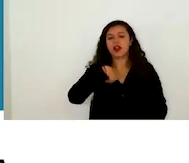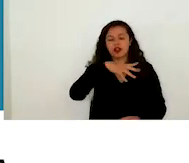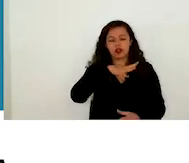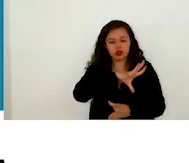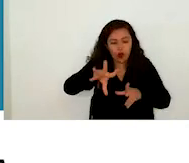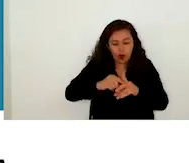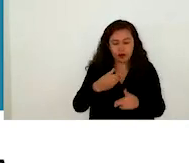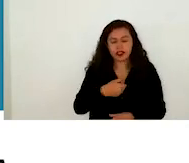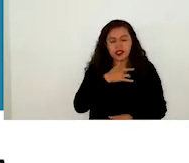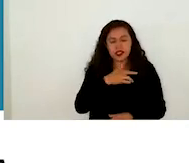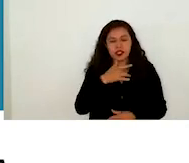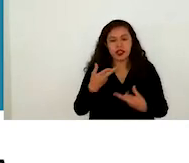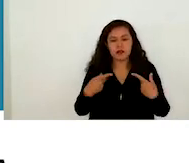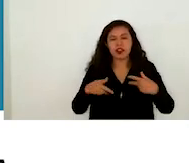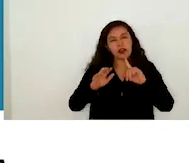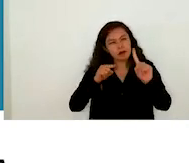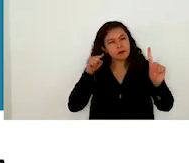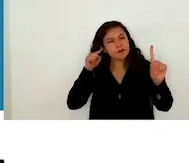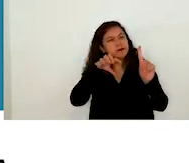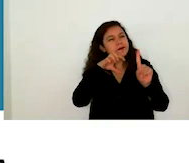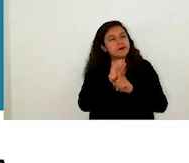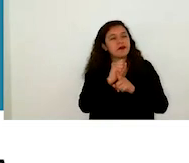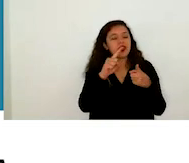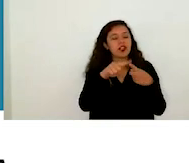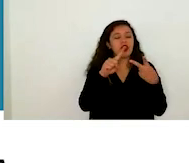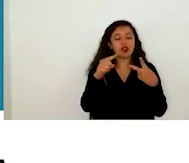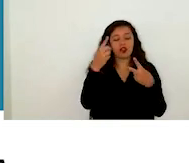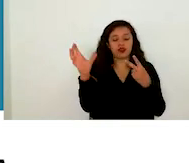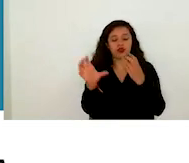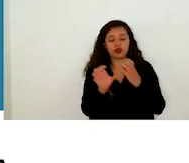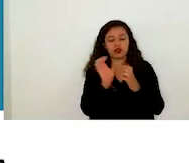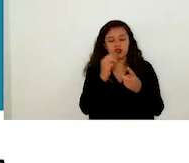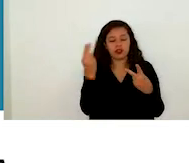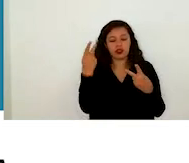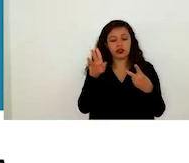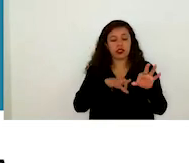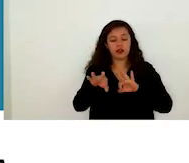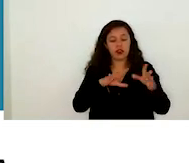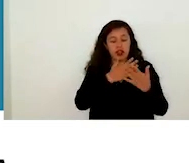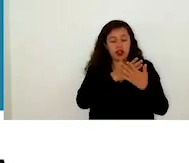sentirnos realizados con personas hay dos condiciones amar y trabajar